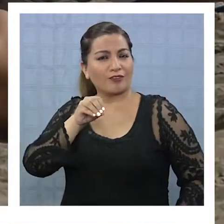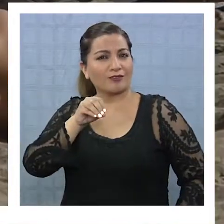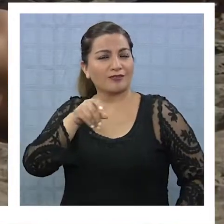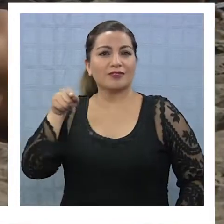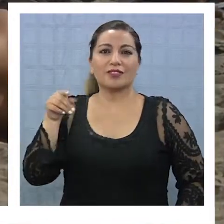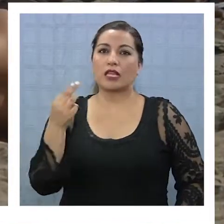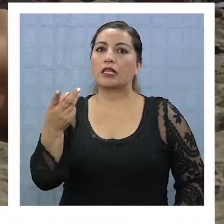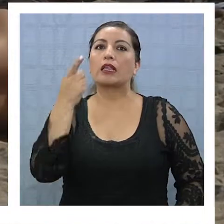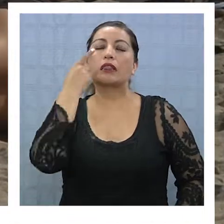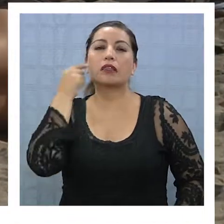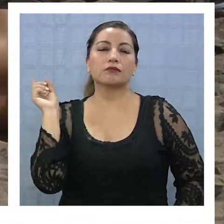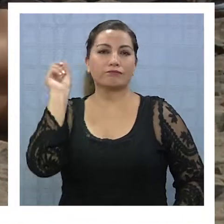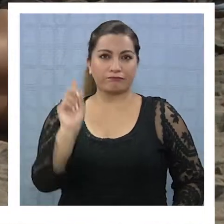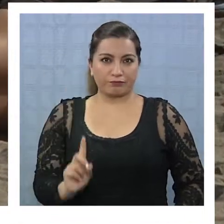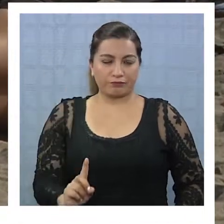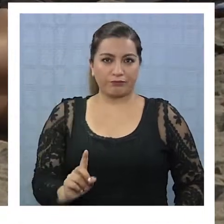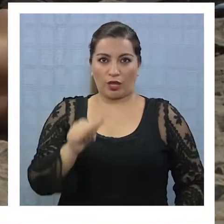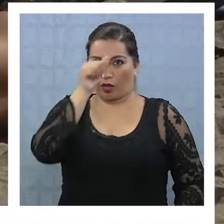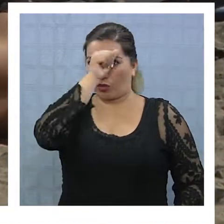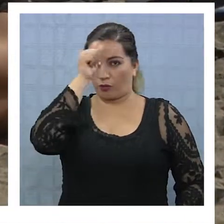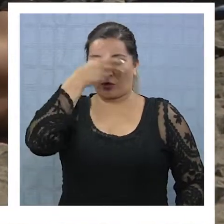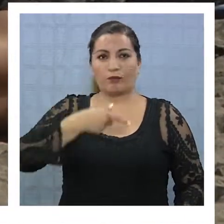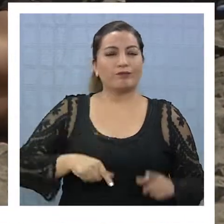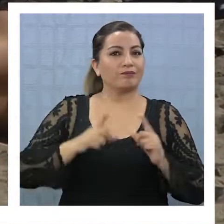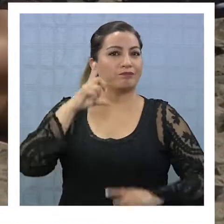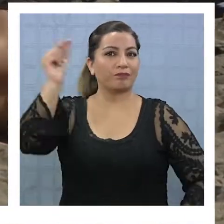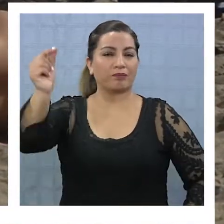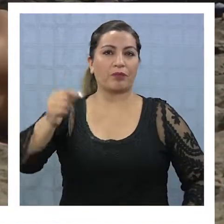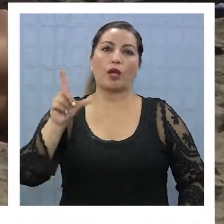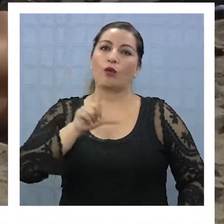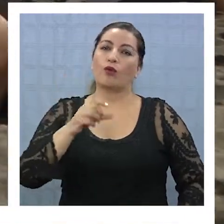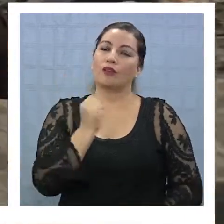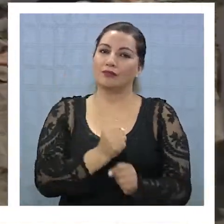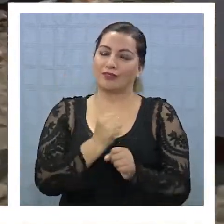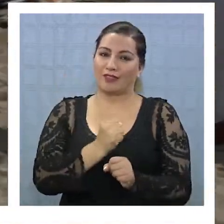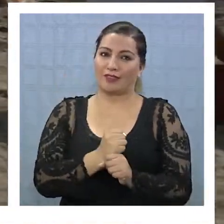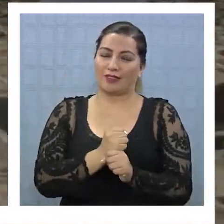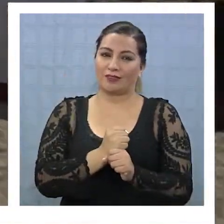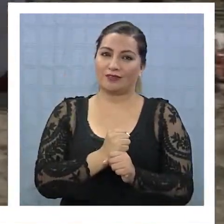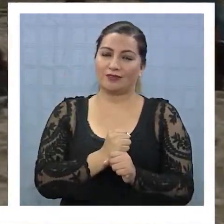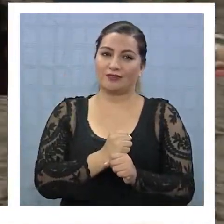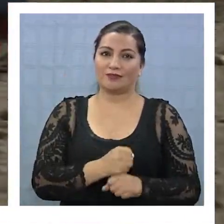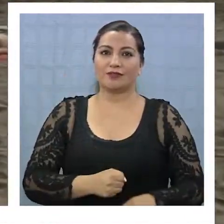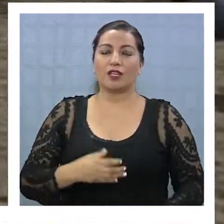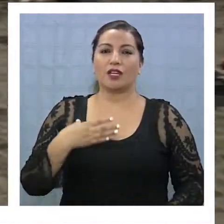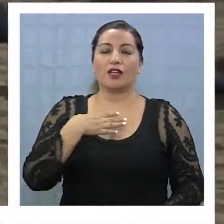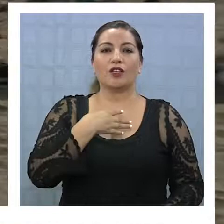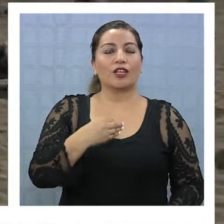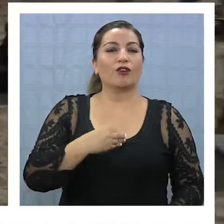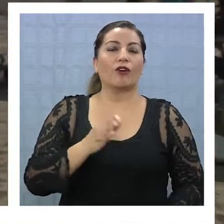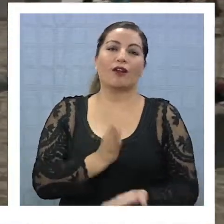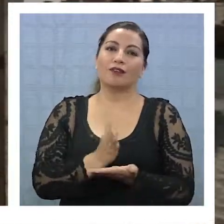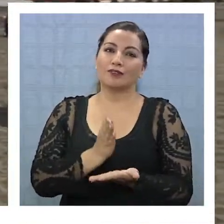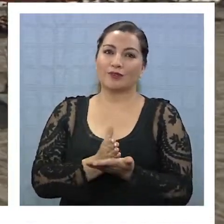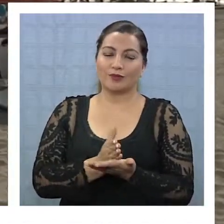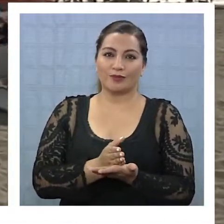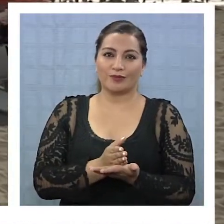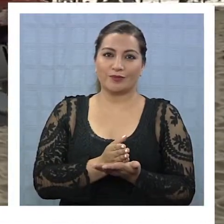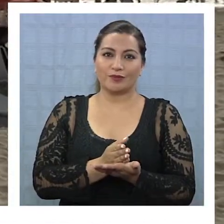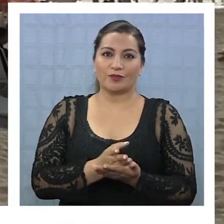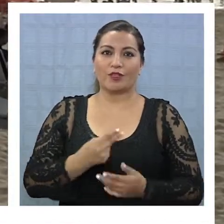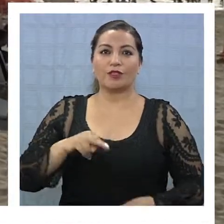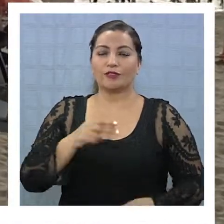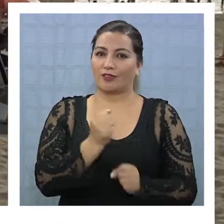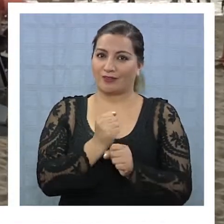estamos aquí, tres días vamos a estar aquí. El domingo retornamos porque el lunes hay que trabajar los niños en el colegio